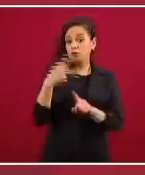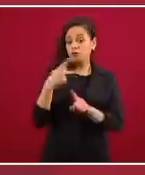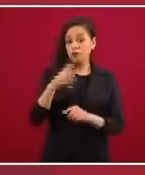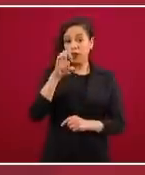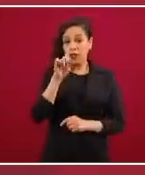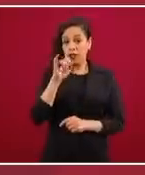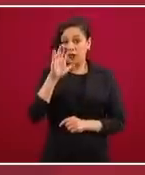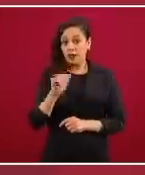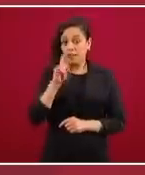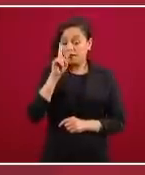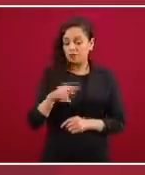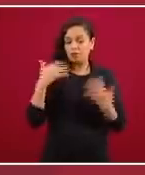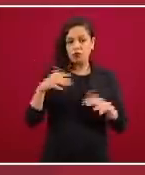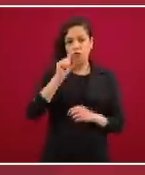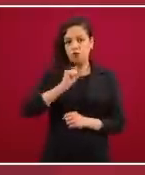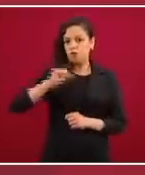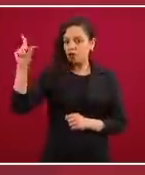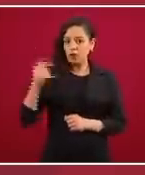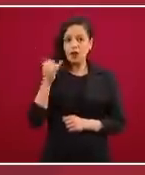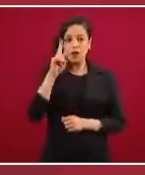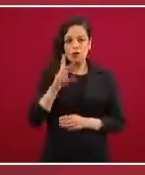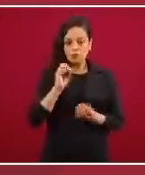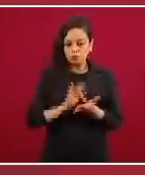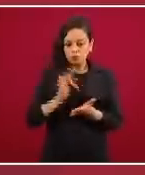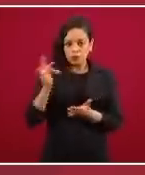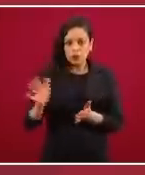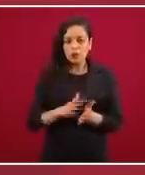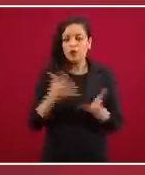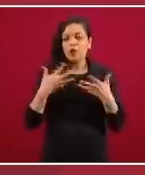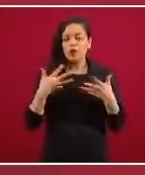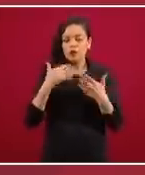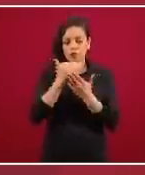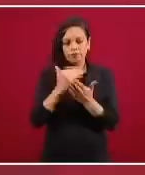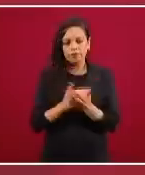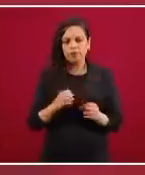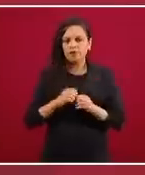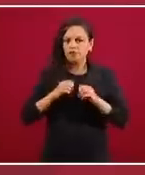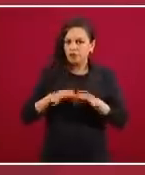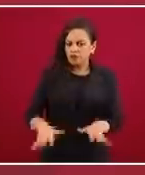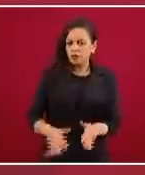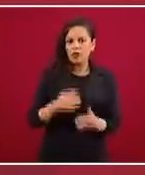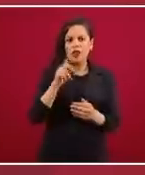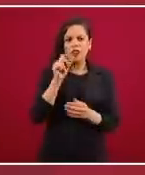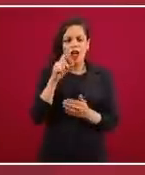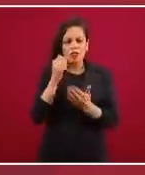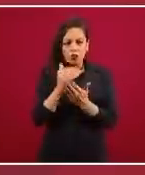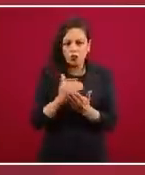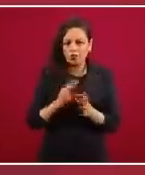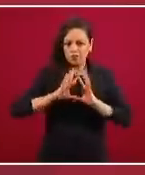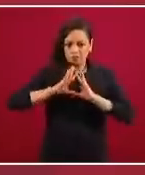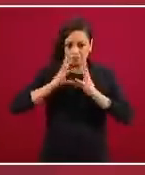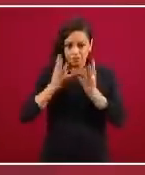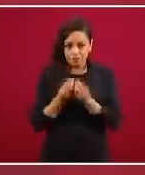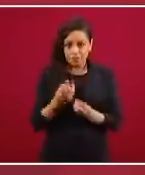les agradezco por contribuir a la información, generar datos, generar información, porque estos datos, cada uno de los datos que